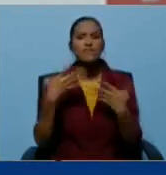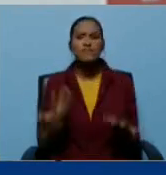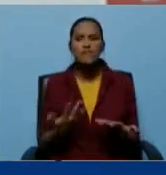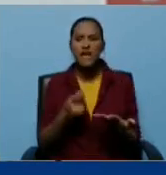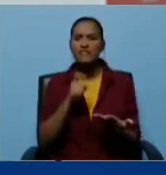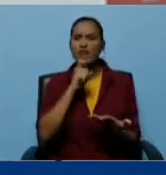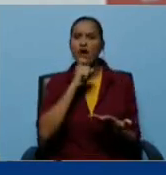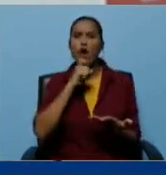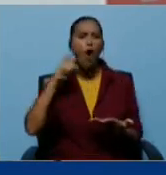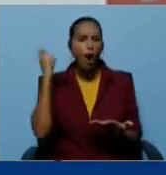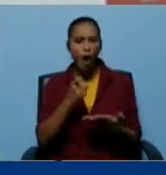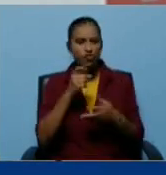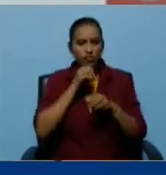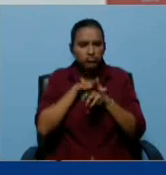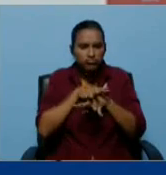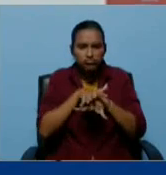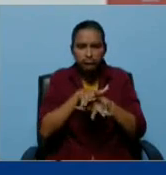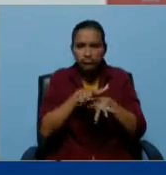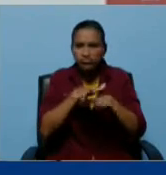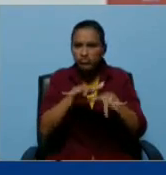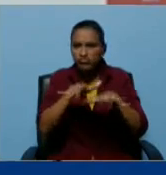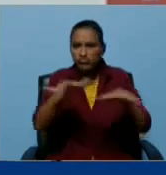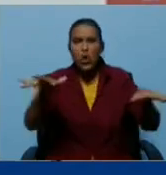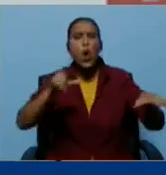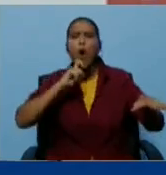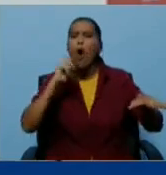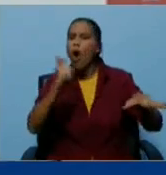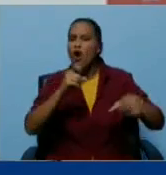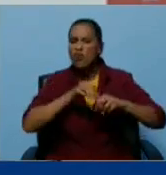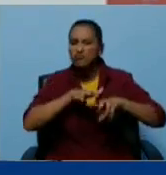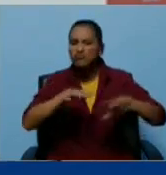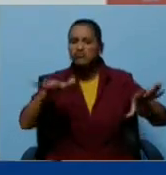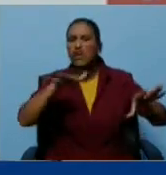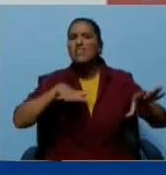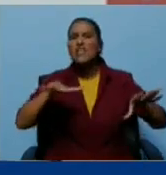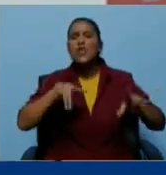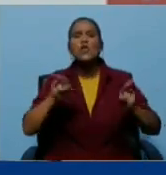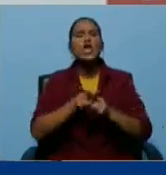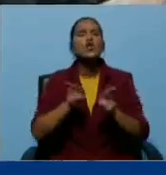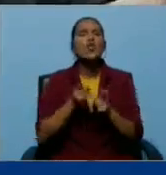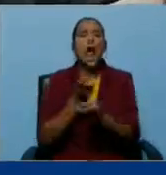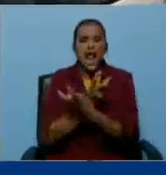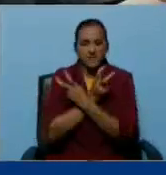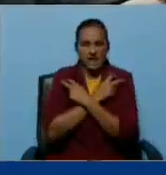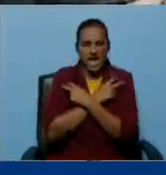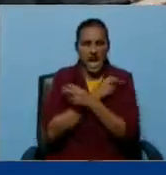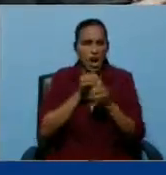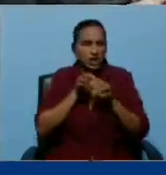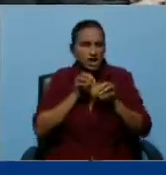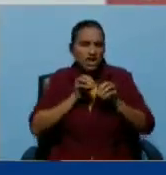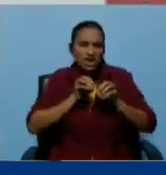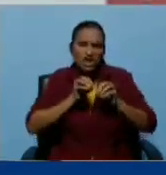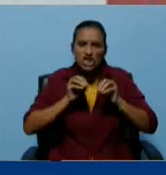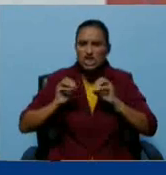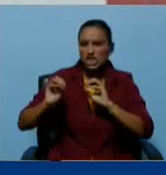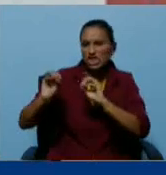de veneno. Pero esa saturación de odio y veneno, mis queridos compatriotas,